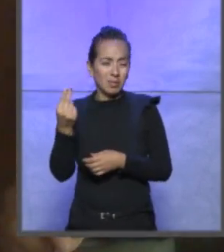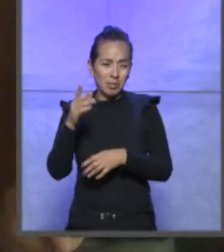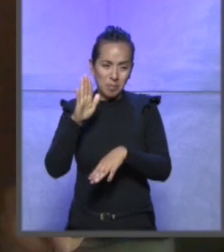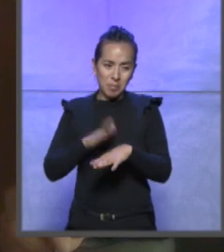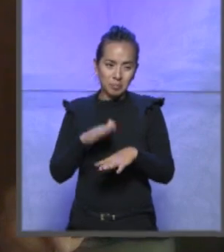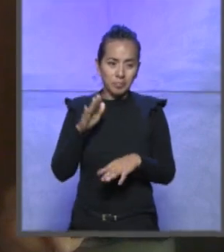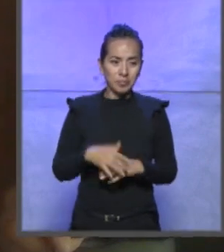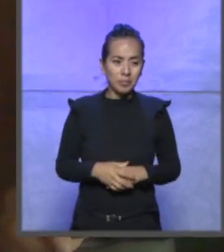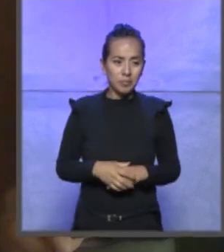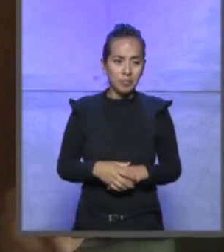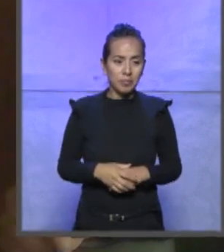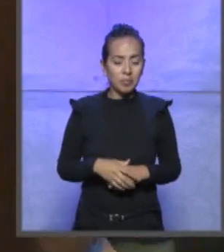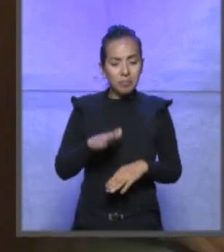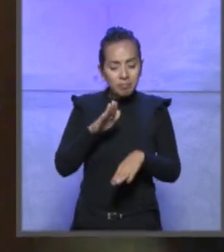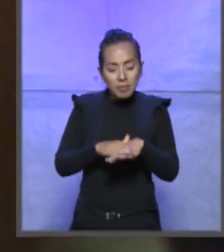requiere más